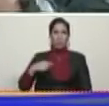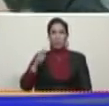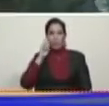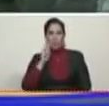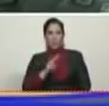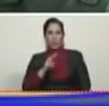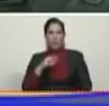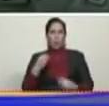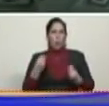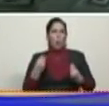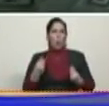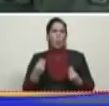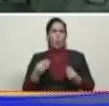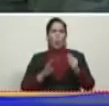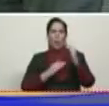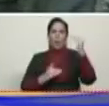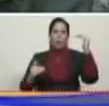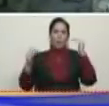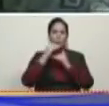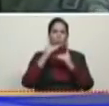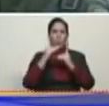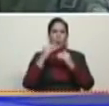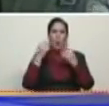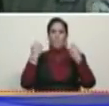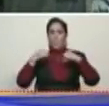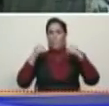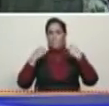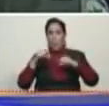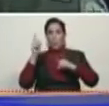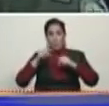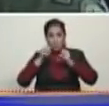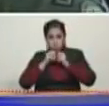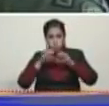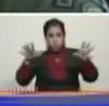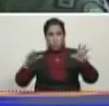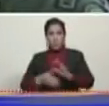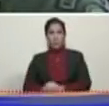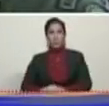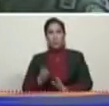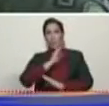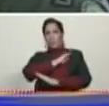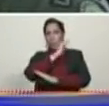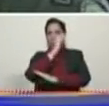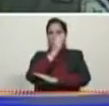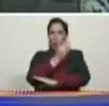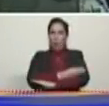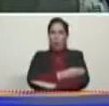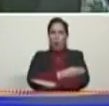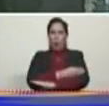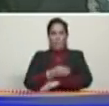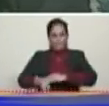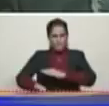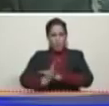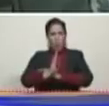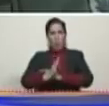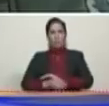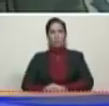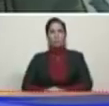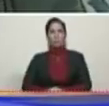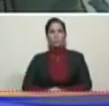presta operacional, sino también tiene que ver con su despliegue, tiene que ver con el fortalecimiento de su doctrina, tiene que ver